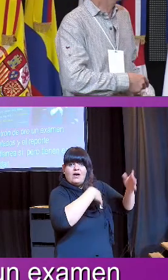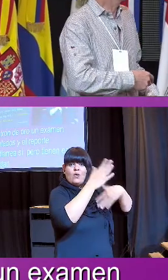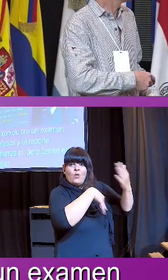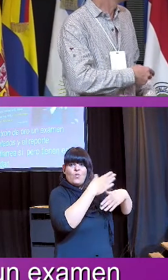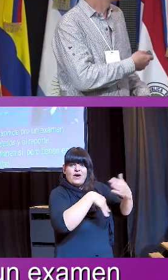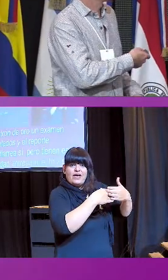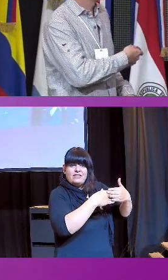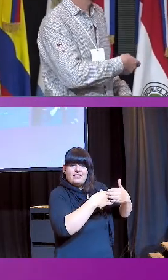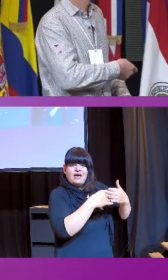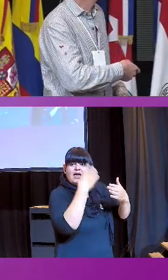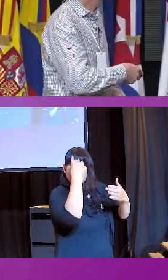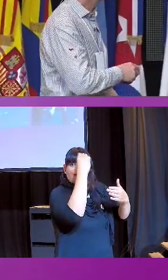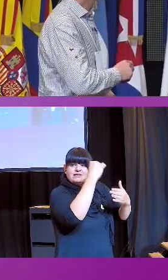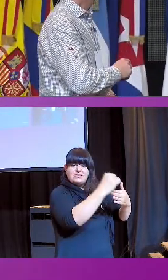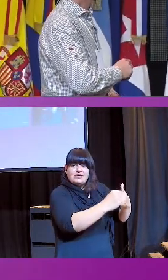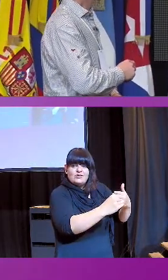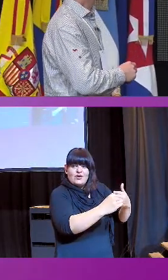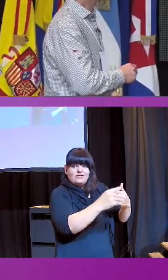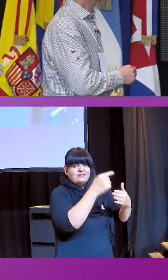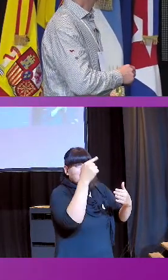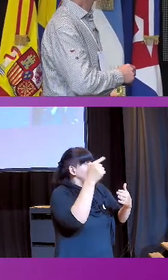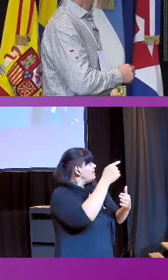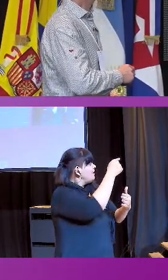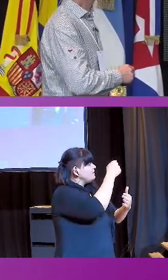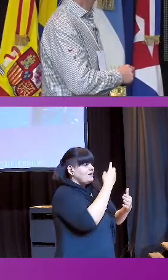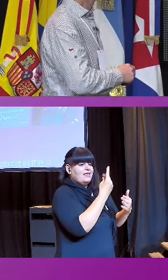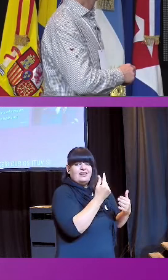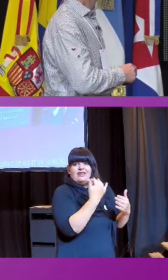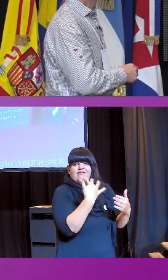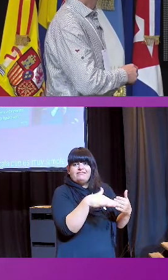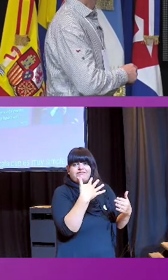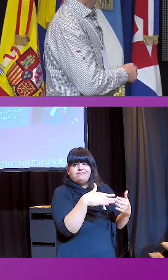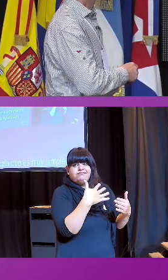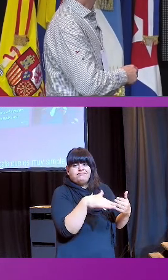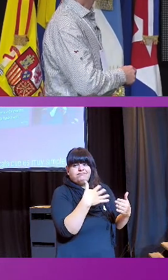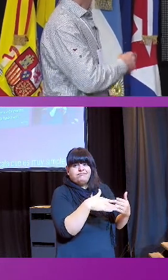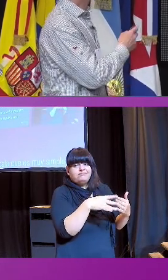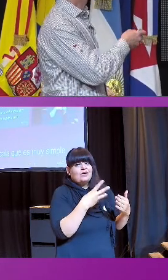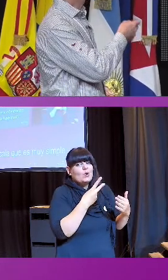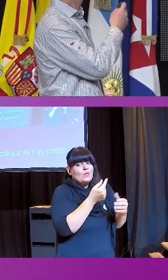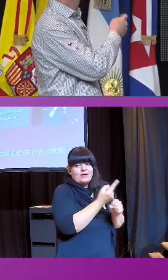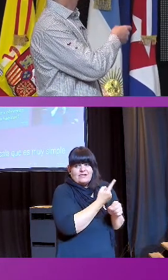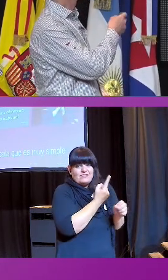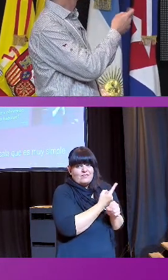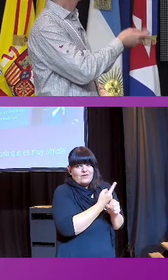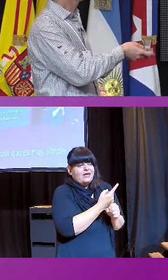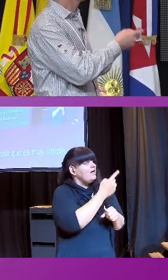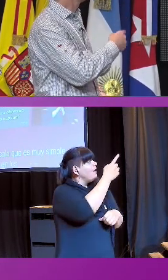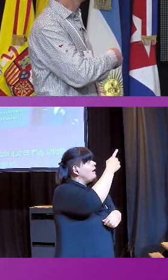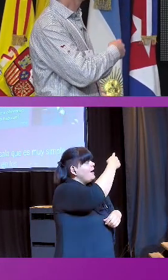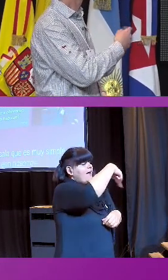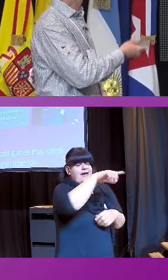y el costo del entrenamiento. Por eso decidimos validar esta escala, que es muy simple. Mide contacto ocular, interés en los